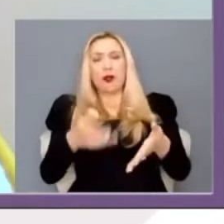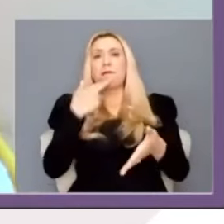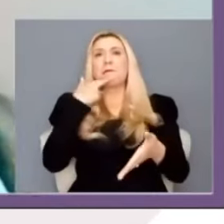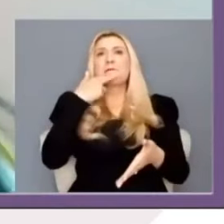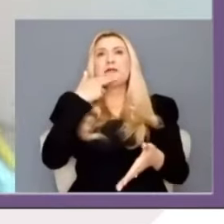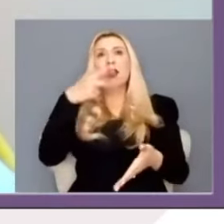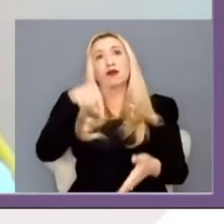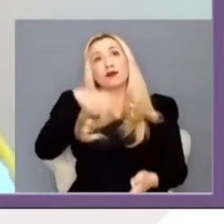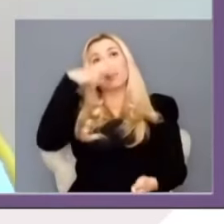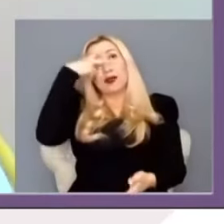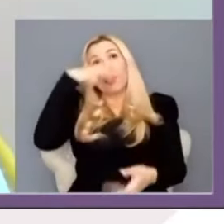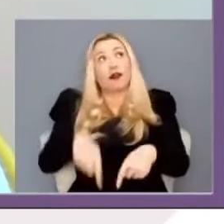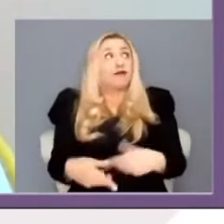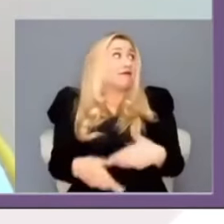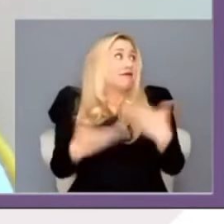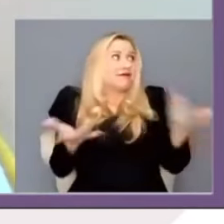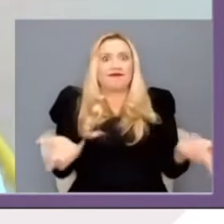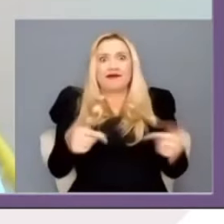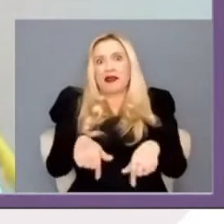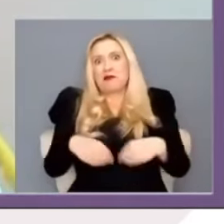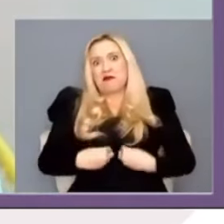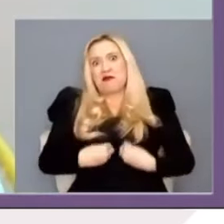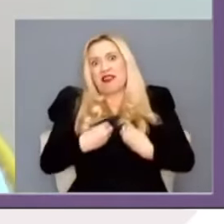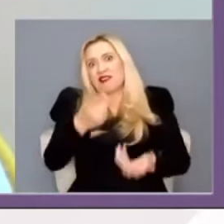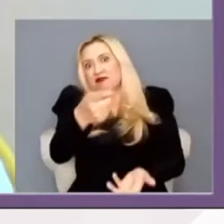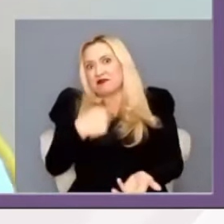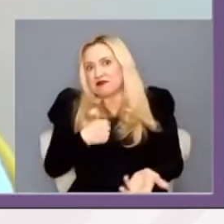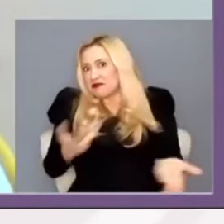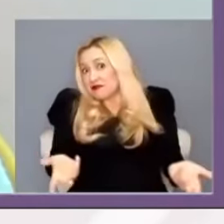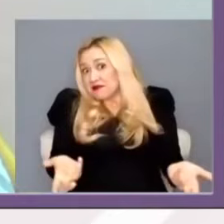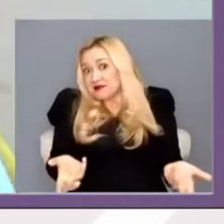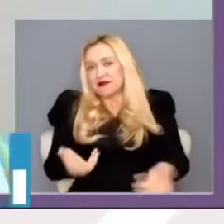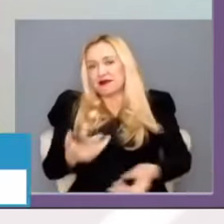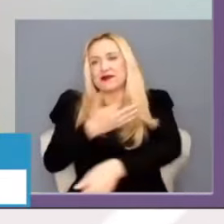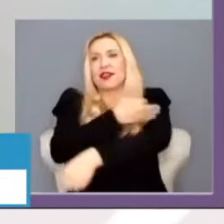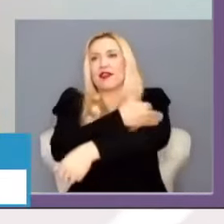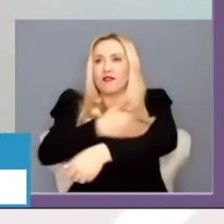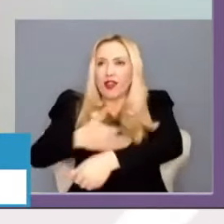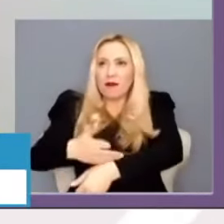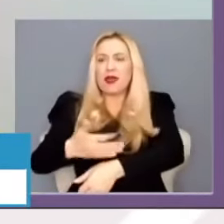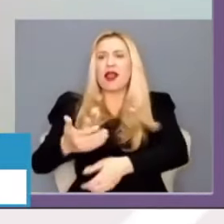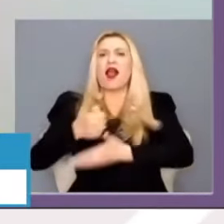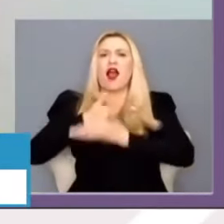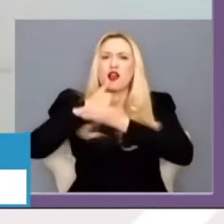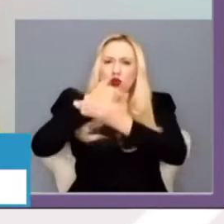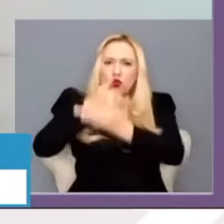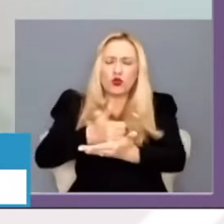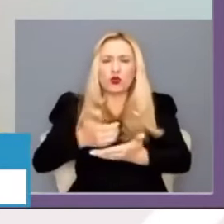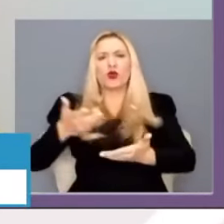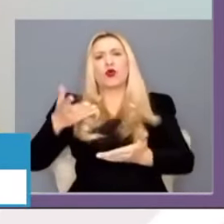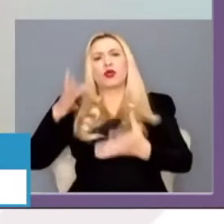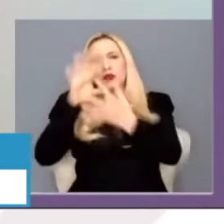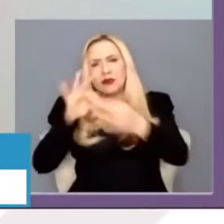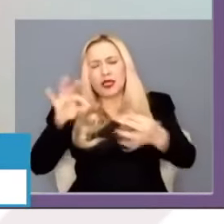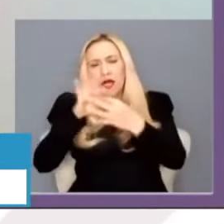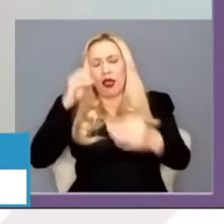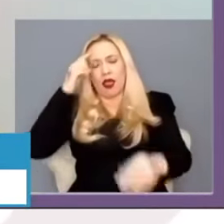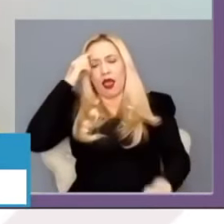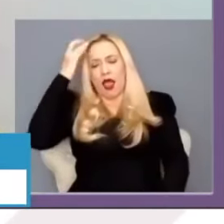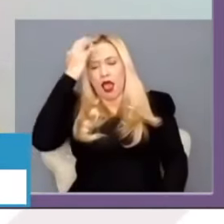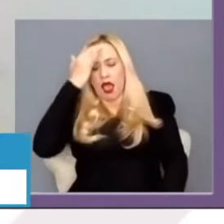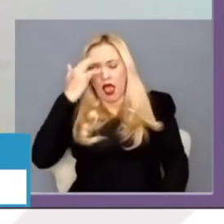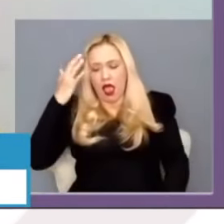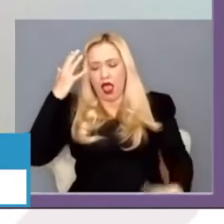que nos tocó vivir. Por supuesto, seguir sensibilizando a las familias, acompañarlas en el proceso. En